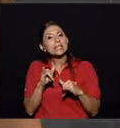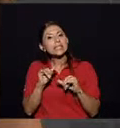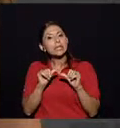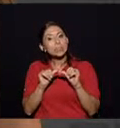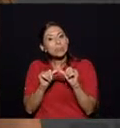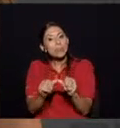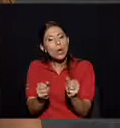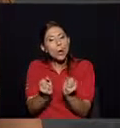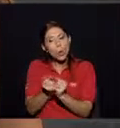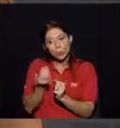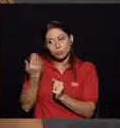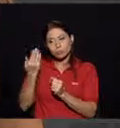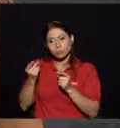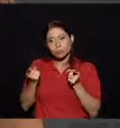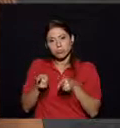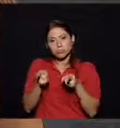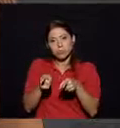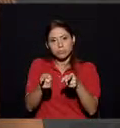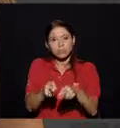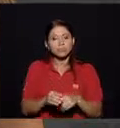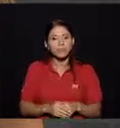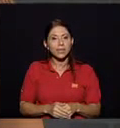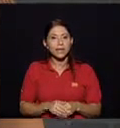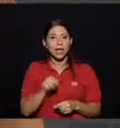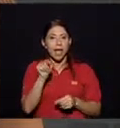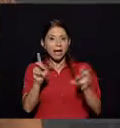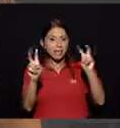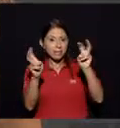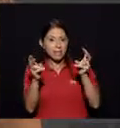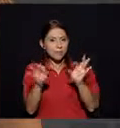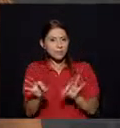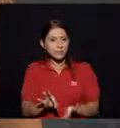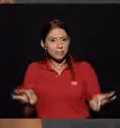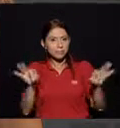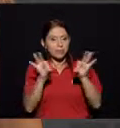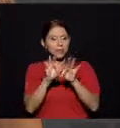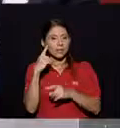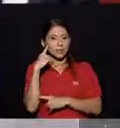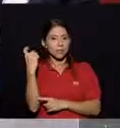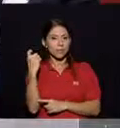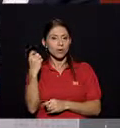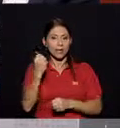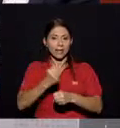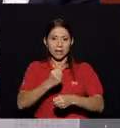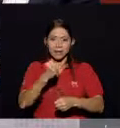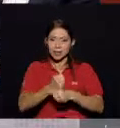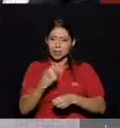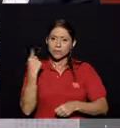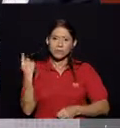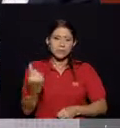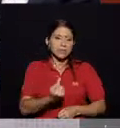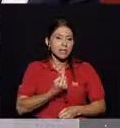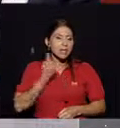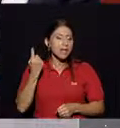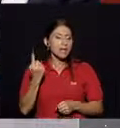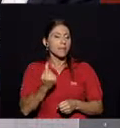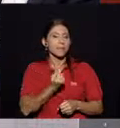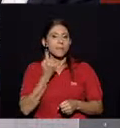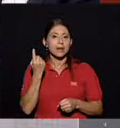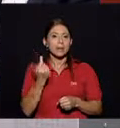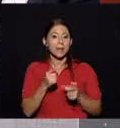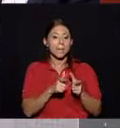hemos tenido, digamos, recientes. Y ahí el tema es importante porque el empleo siempre va a estar